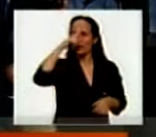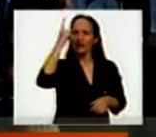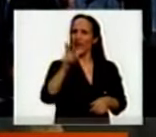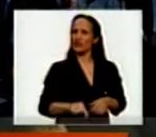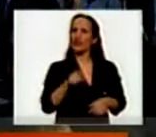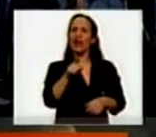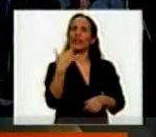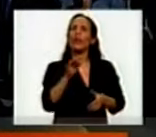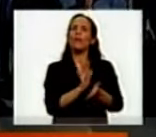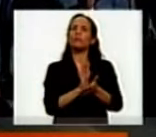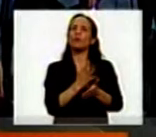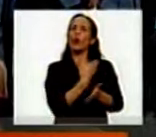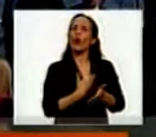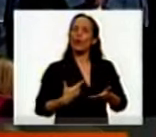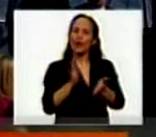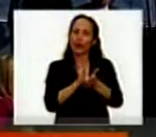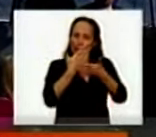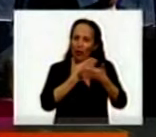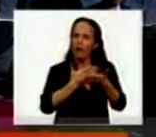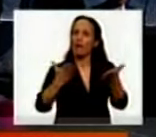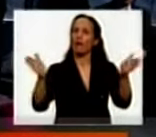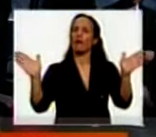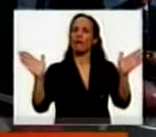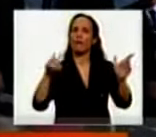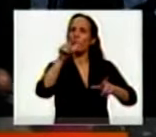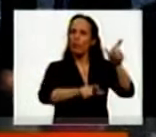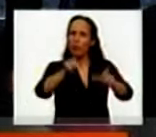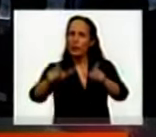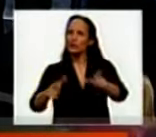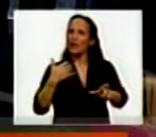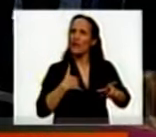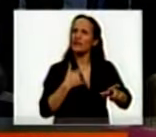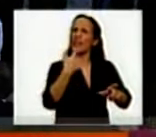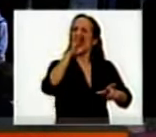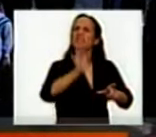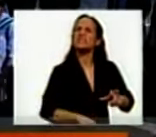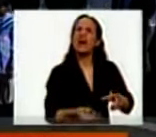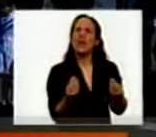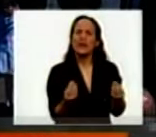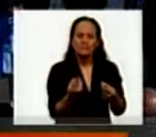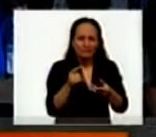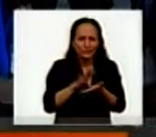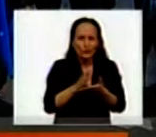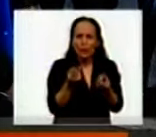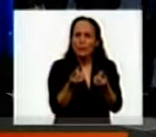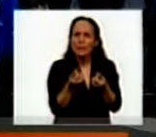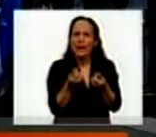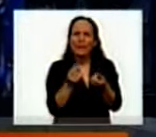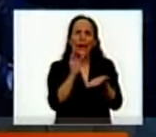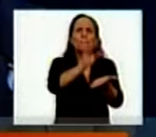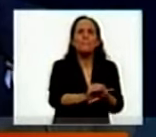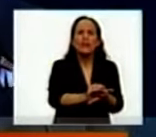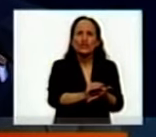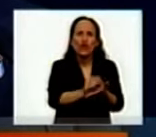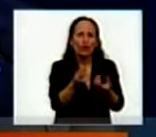en un gobierno abierto para que cada argentino pueda saber hasta el centavo en qué